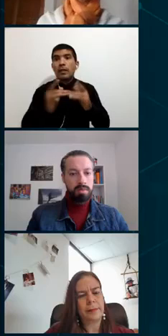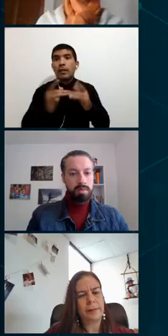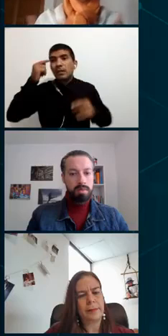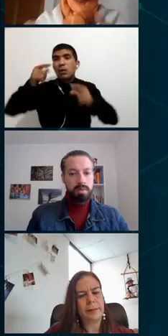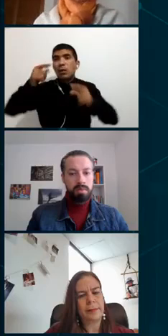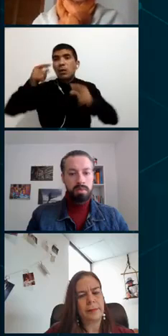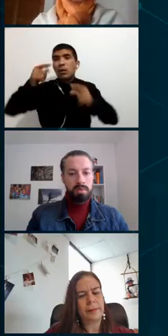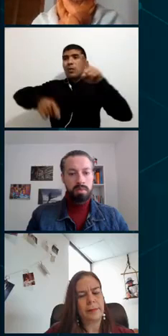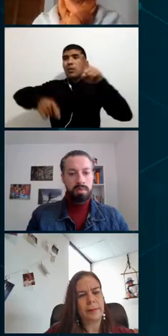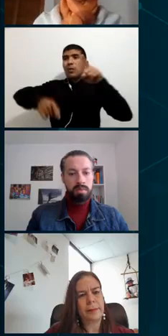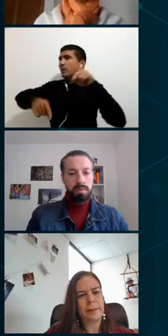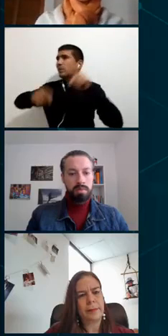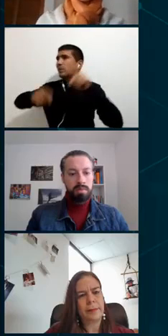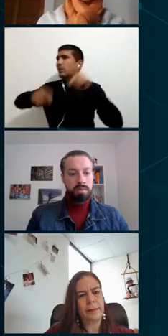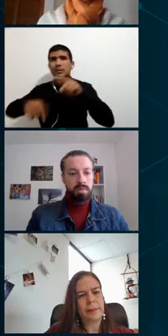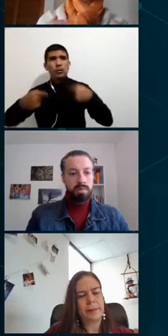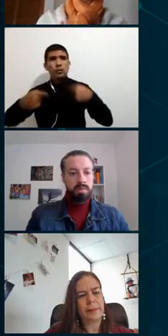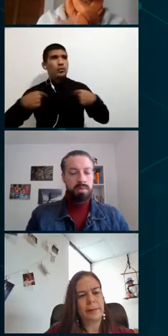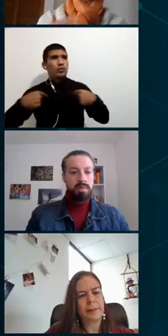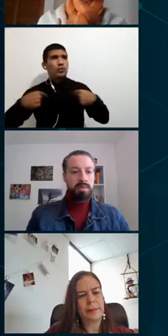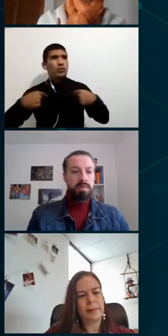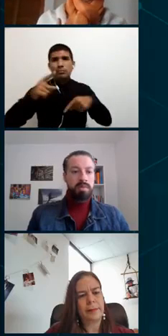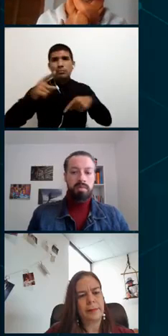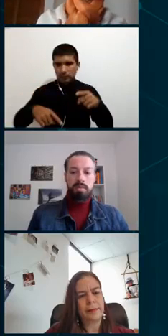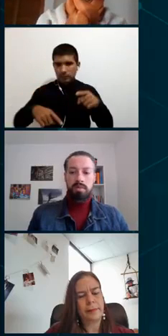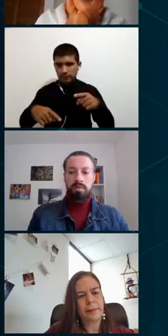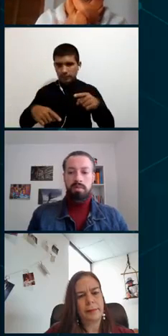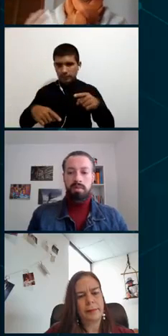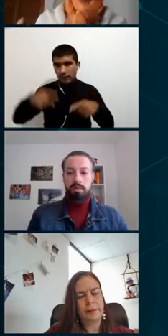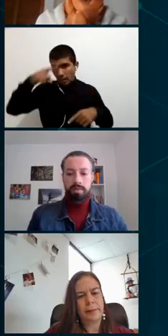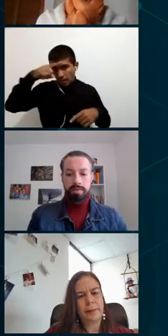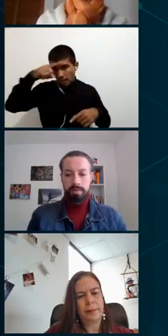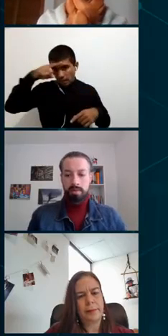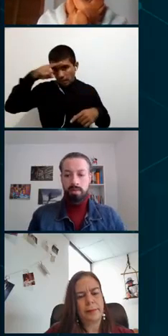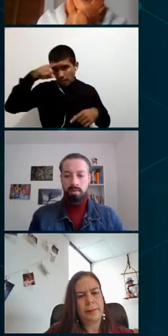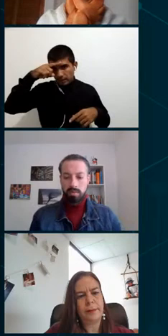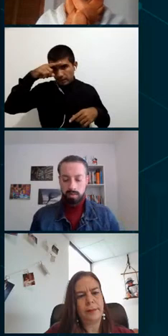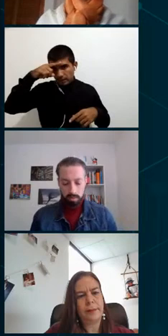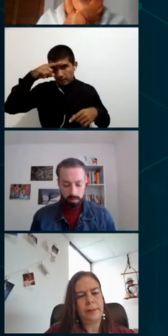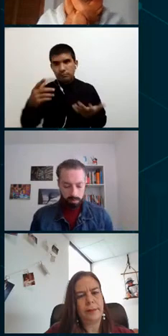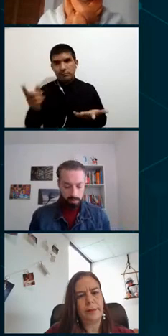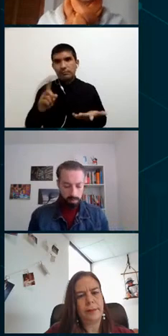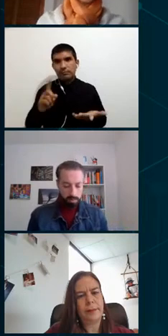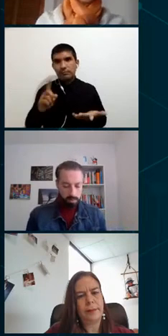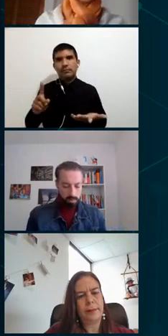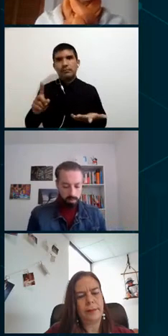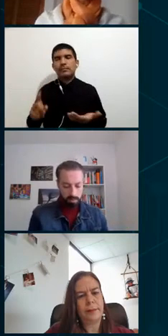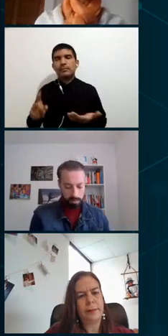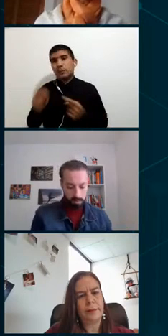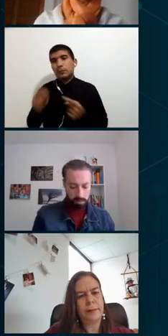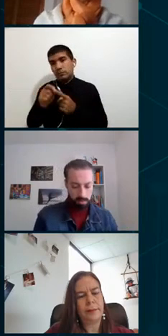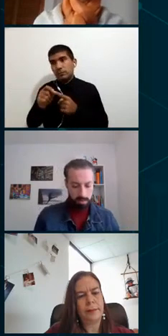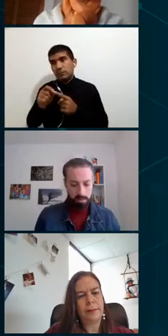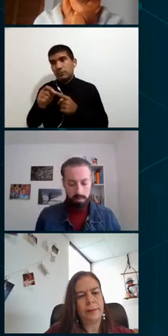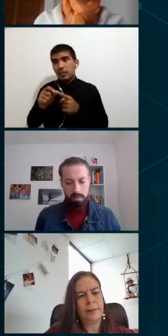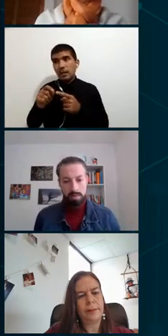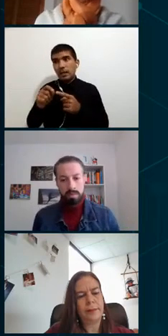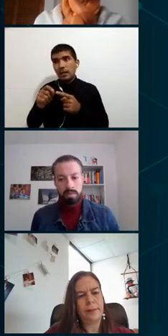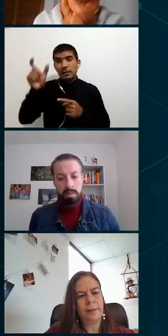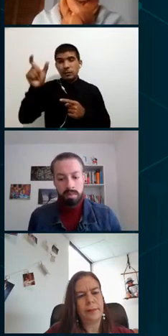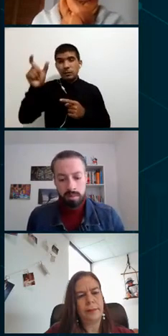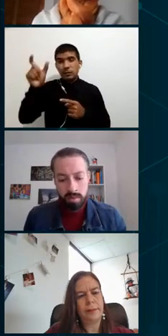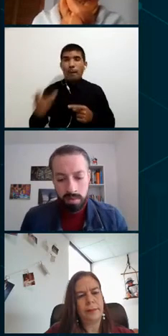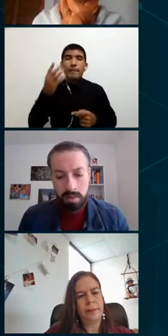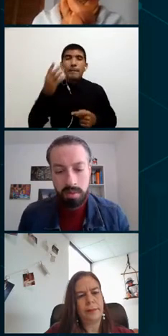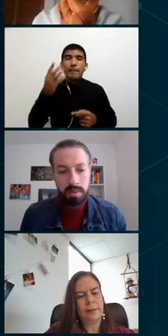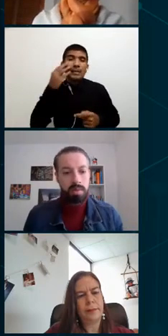una persona que se dedica a esto, ¿cierto? Pues va a tener mayor experiencia, se va a mover con más comodidad en esto. Pero